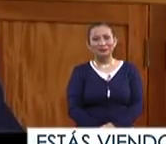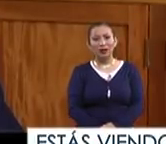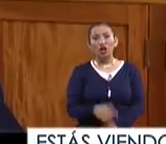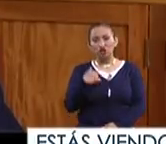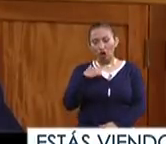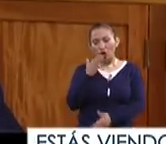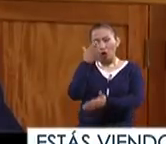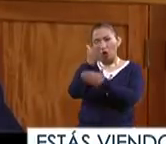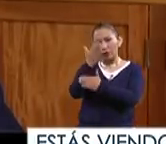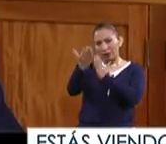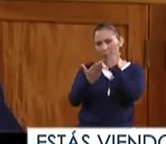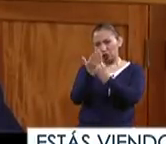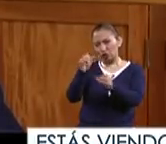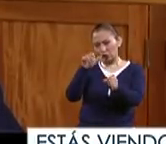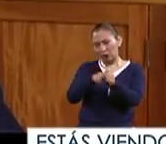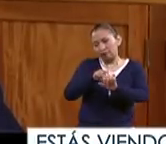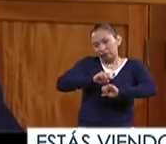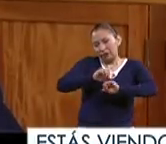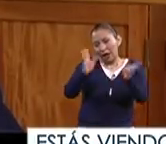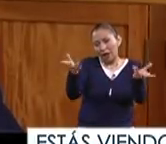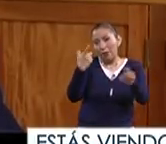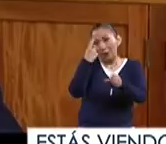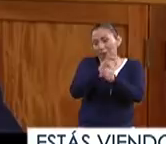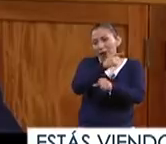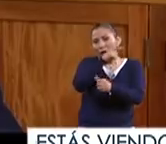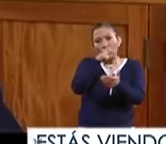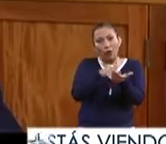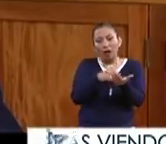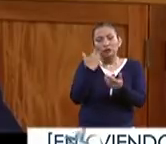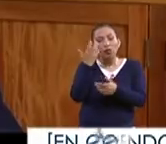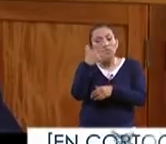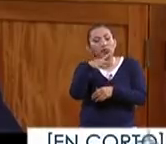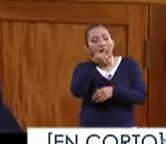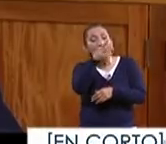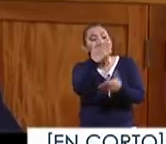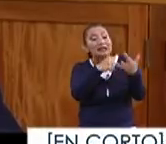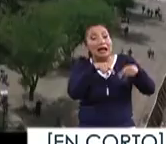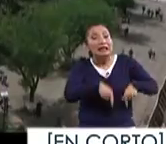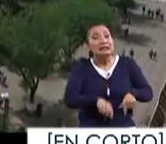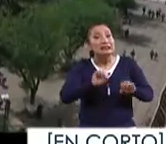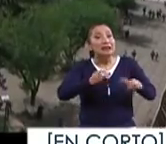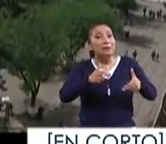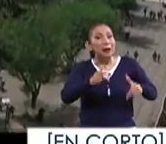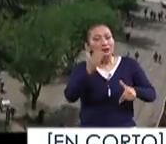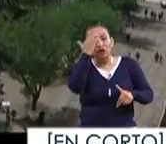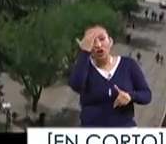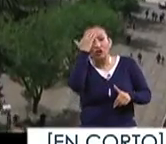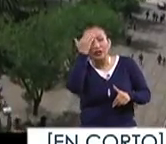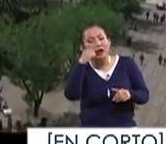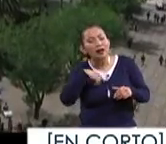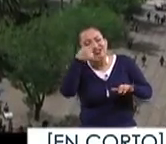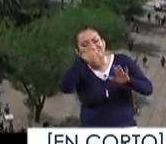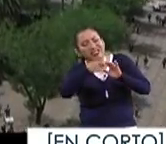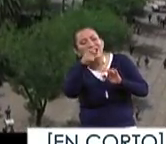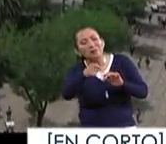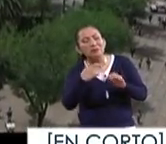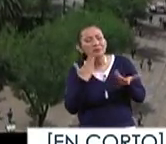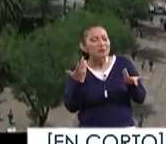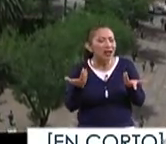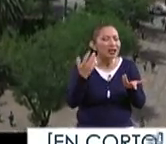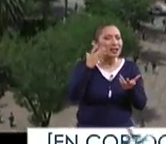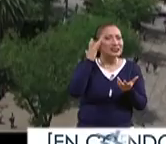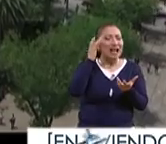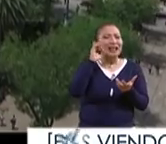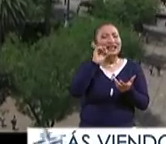Fui a mi servicio social y obviamente el primer lugar que busqué es regresar a mi tierra, conocer a mi tierra, conocer a